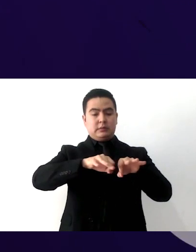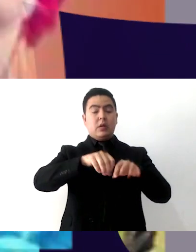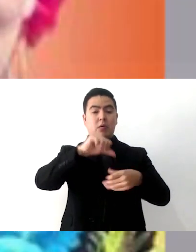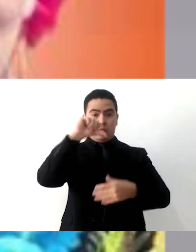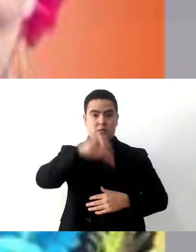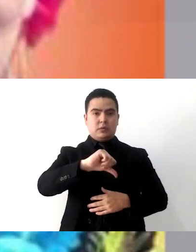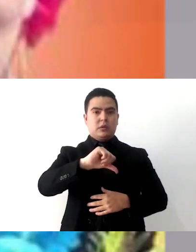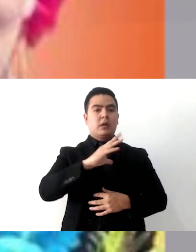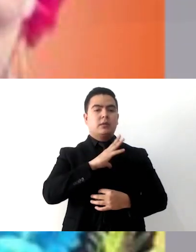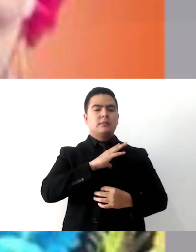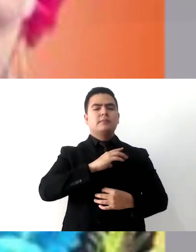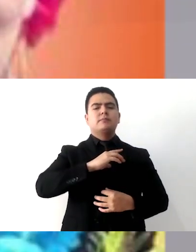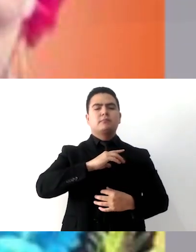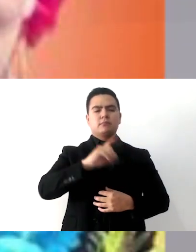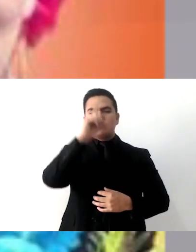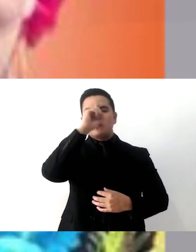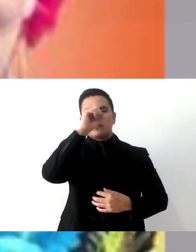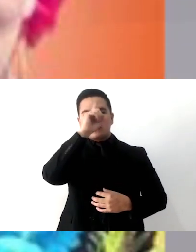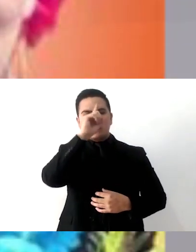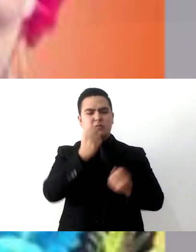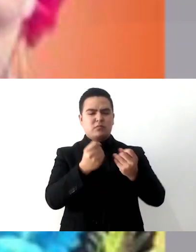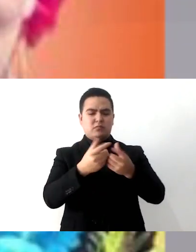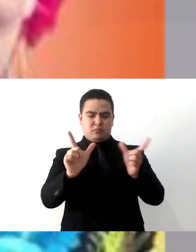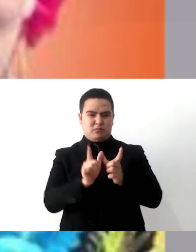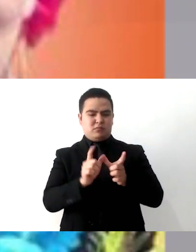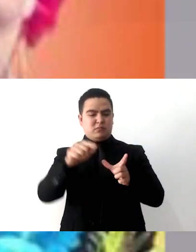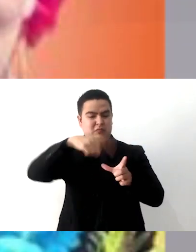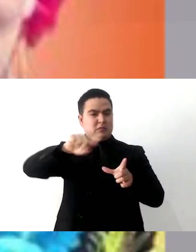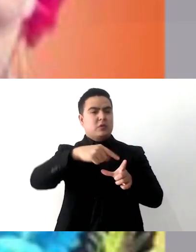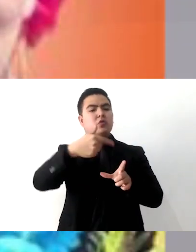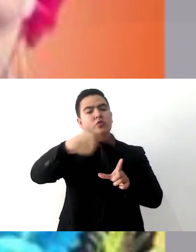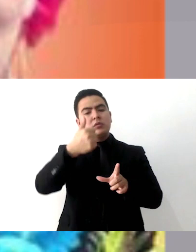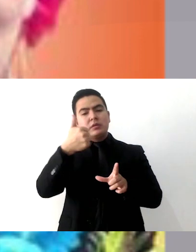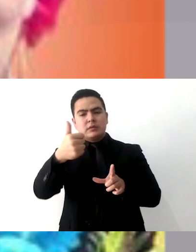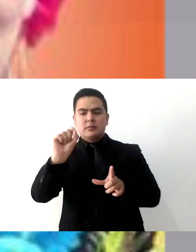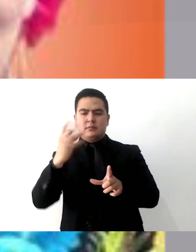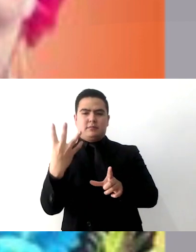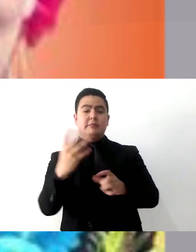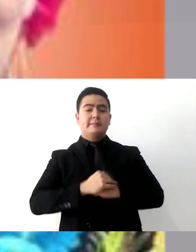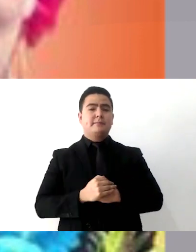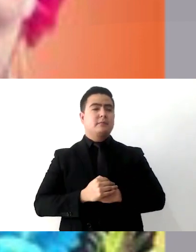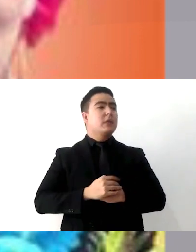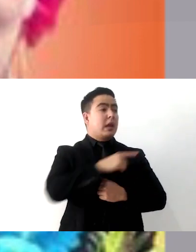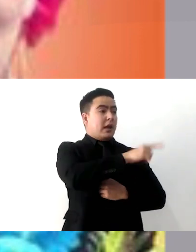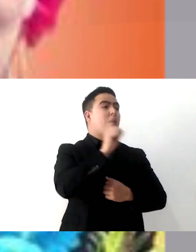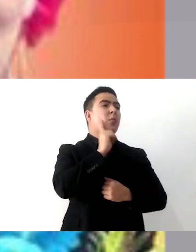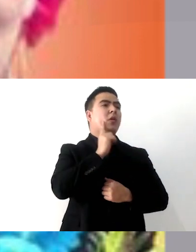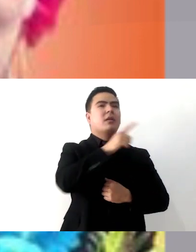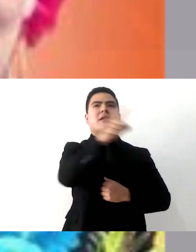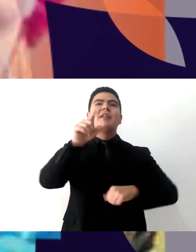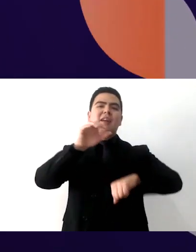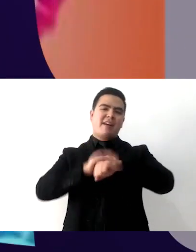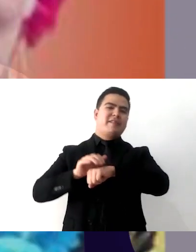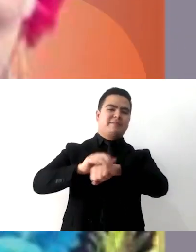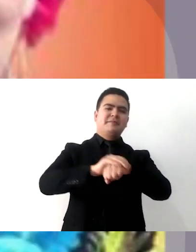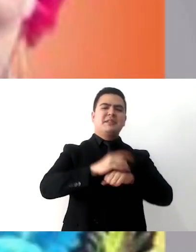12624 Consultoras. Y habrá que decirlo también, Mari Carmen ha sido una gran aliada para todas las mujeres en México